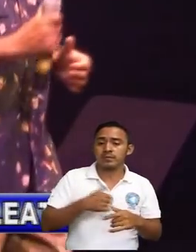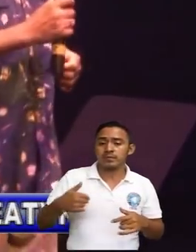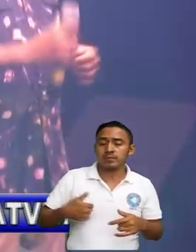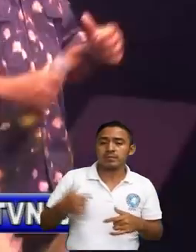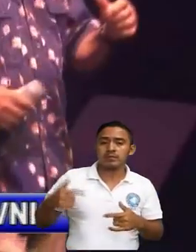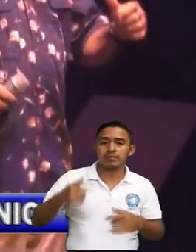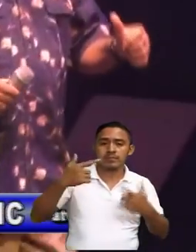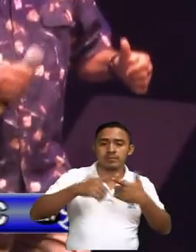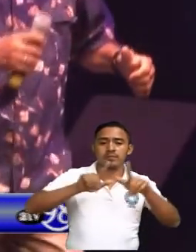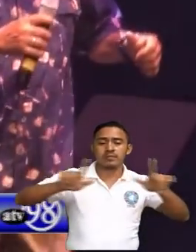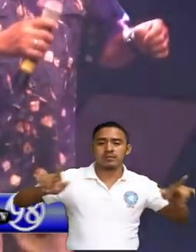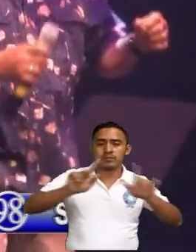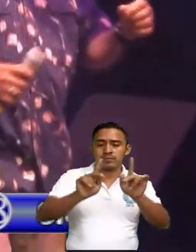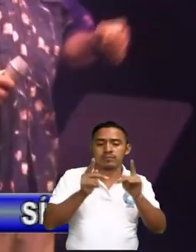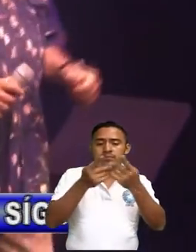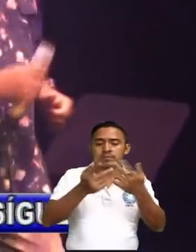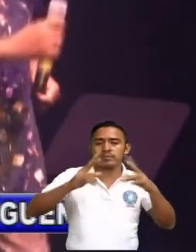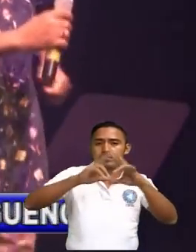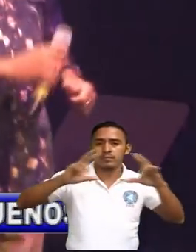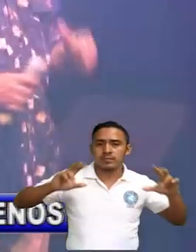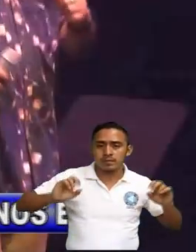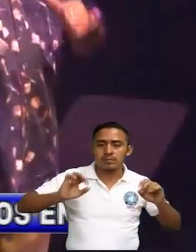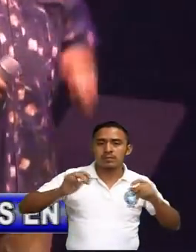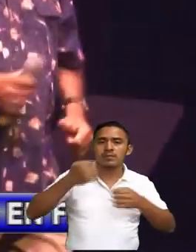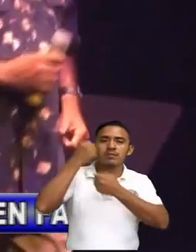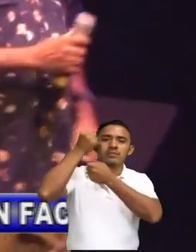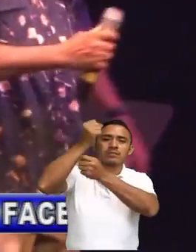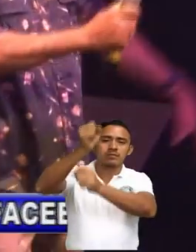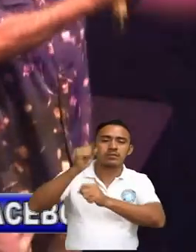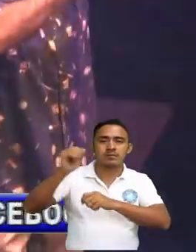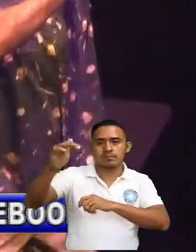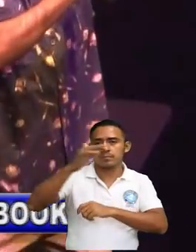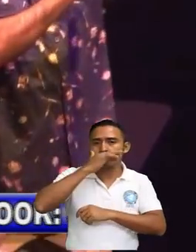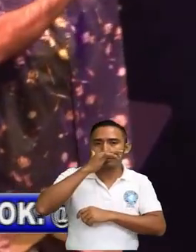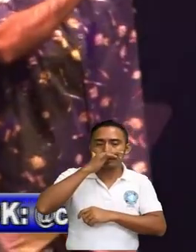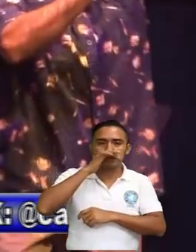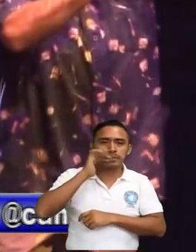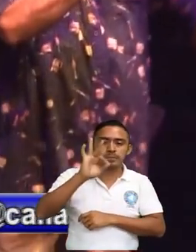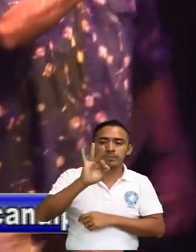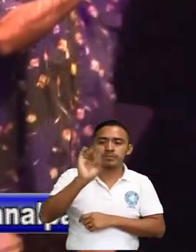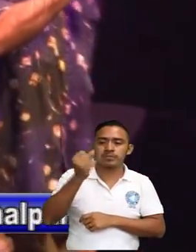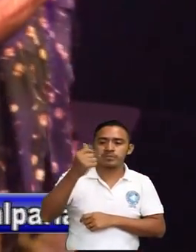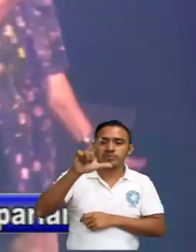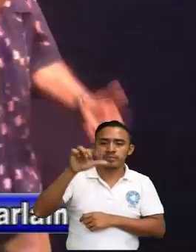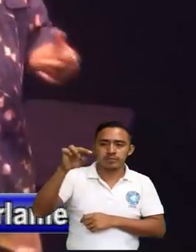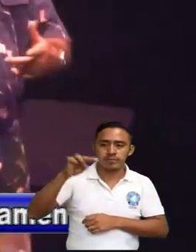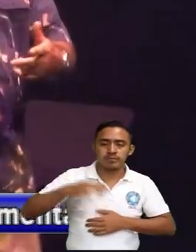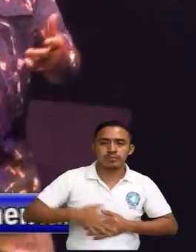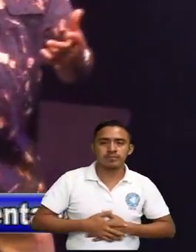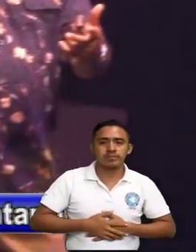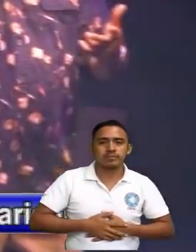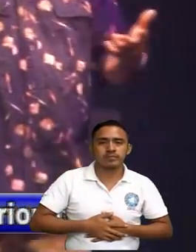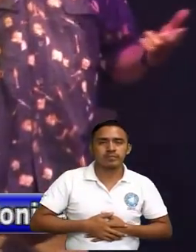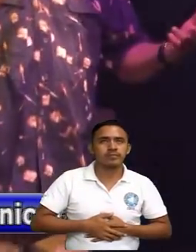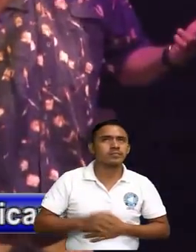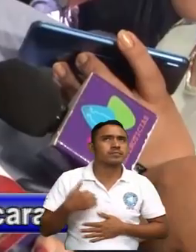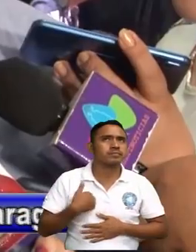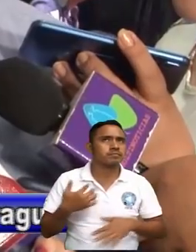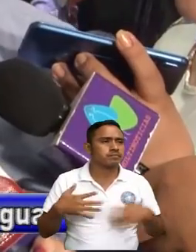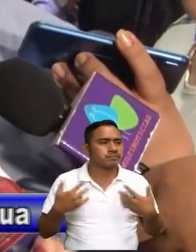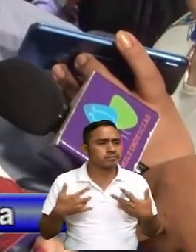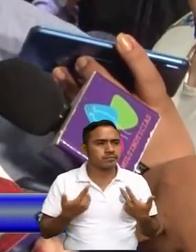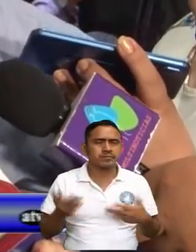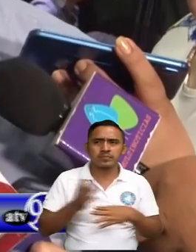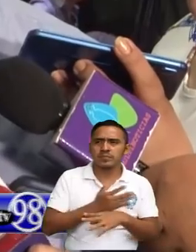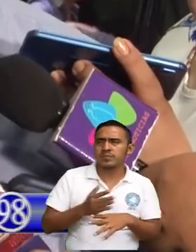de liberación del pueblo de Nicaragua, liderada por el Frente Sandinista de Liberación Nacional. Nos alegra mucho la variedad